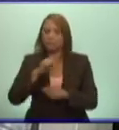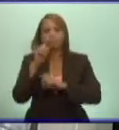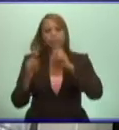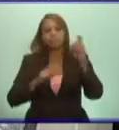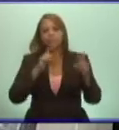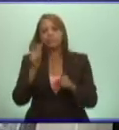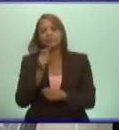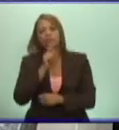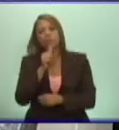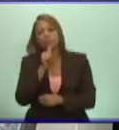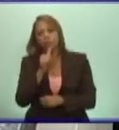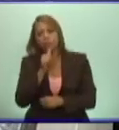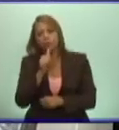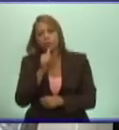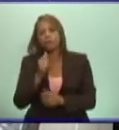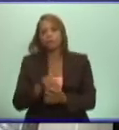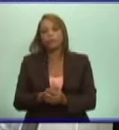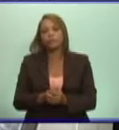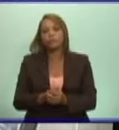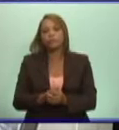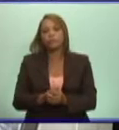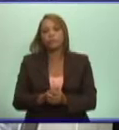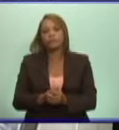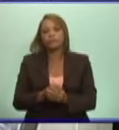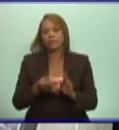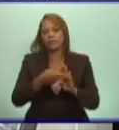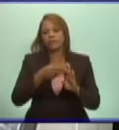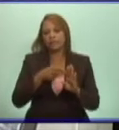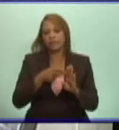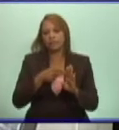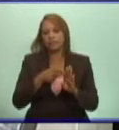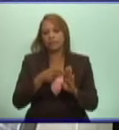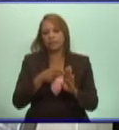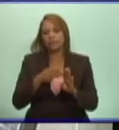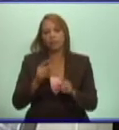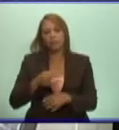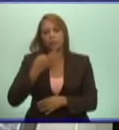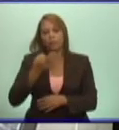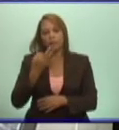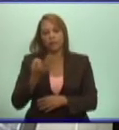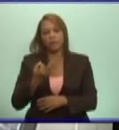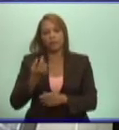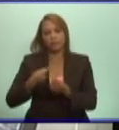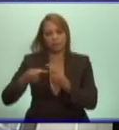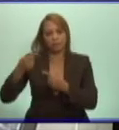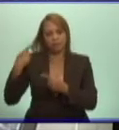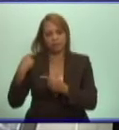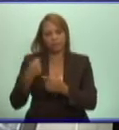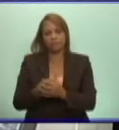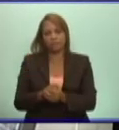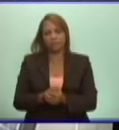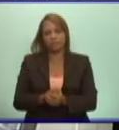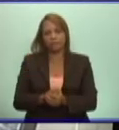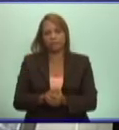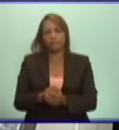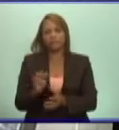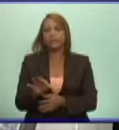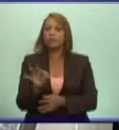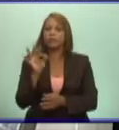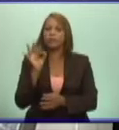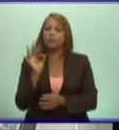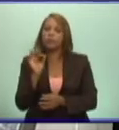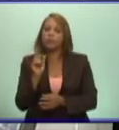las dudas que aún se mantienen con respecto a esta asignatura. Como habíamos abordado en el encuentro anterior, se escogió